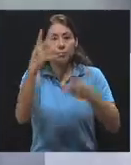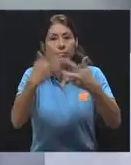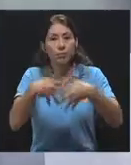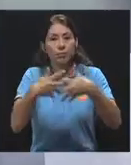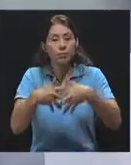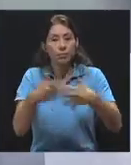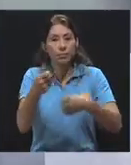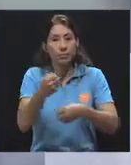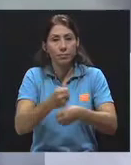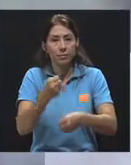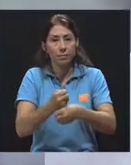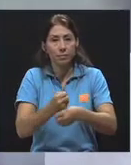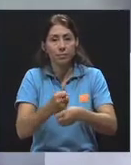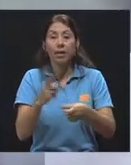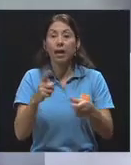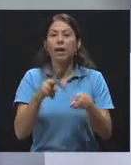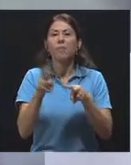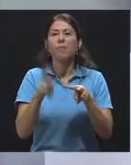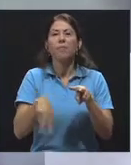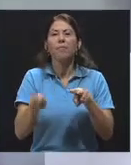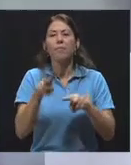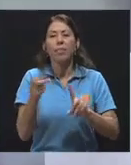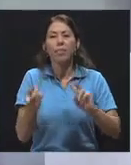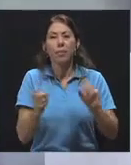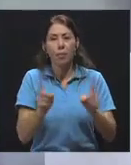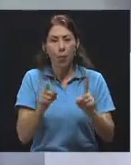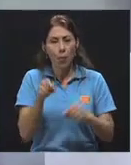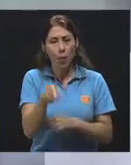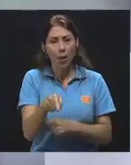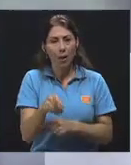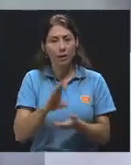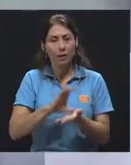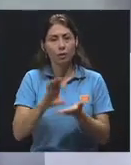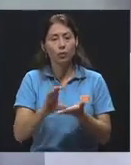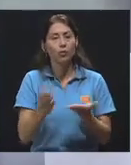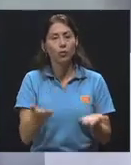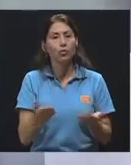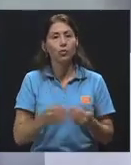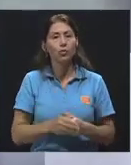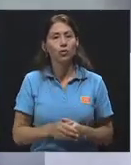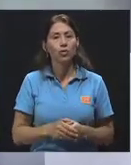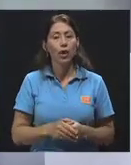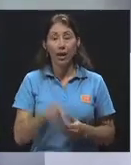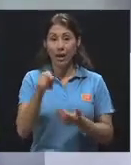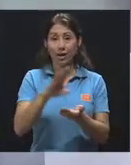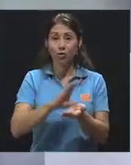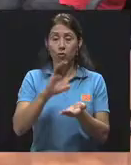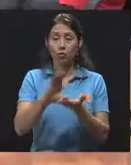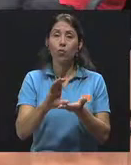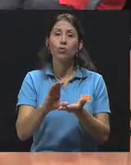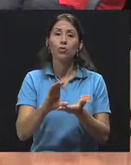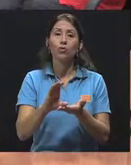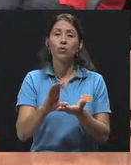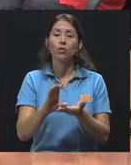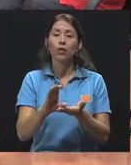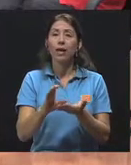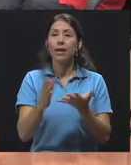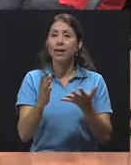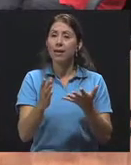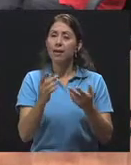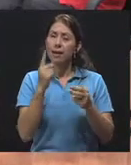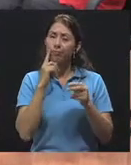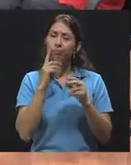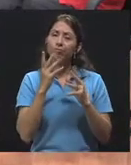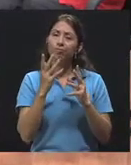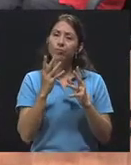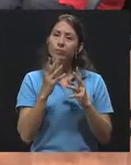emprendimientos. Entonces, ¿qué es la ventaja que tiene este, es la, la, estos cursos? Que son cursos, como